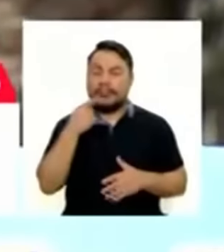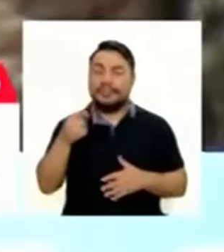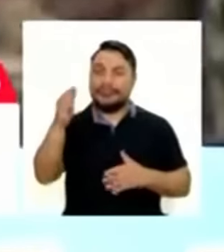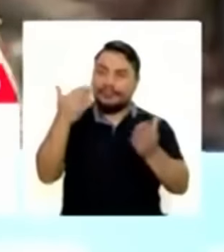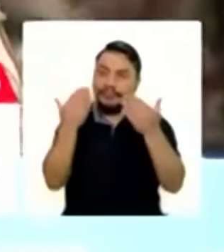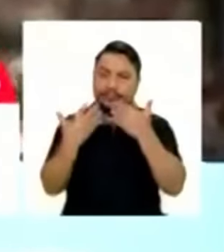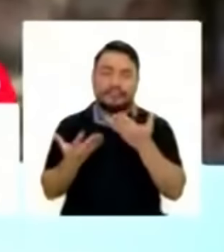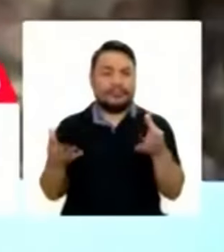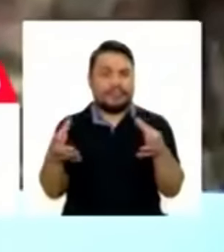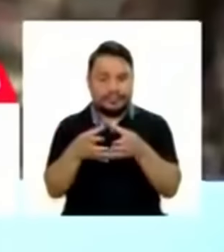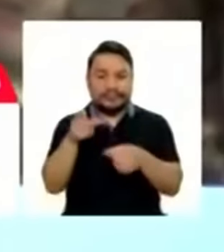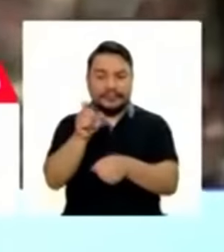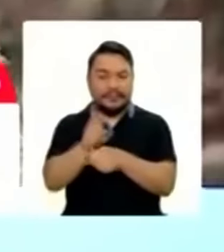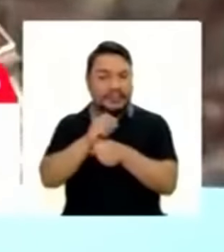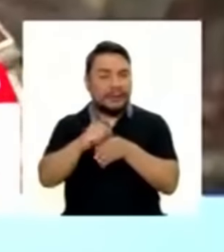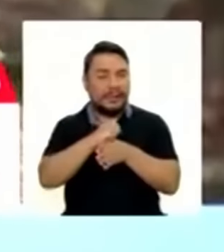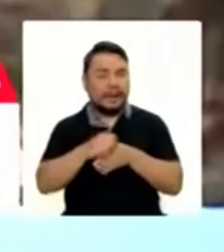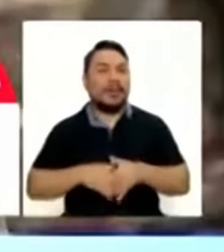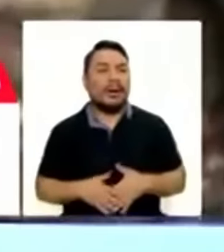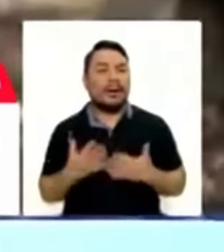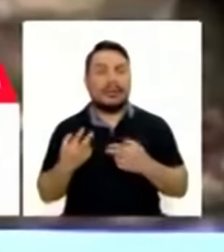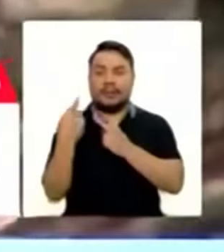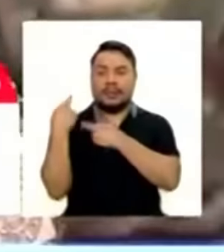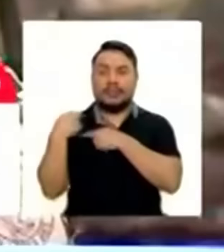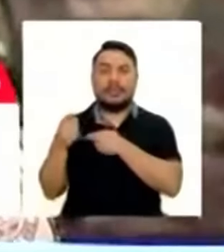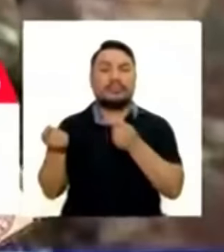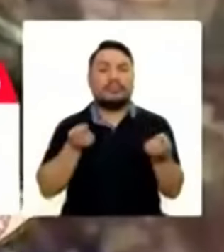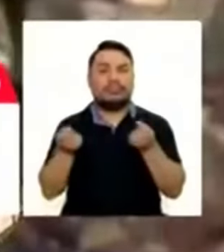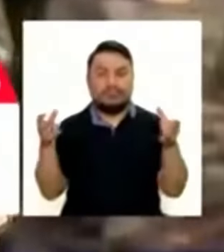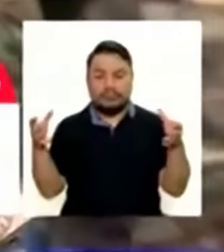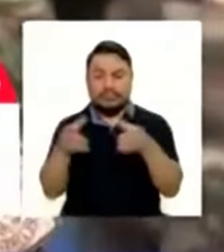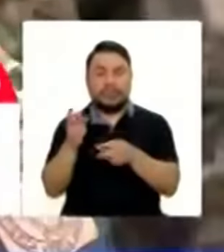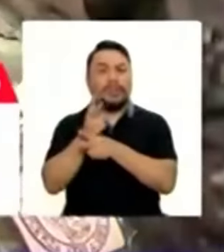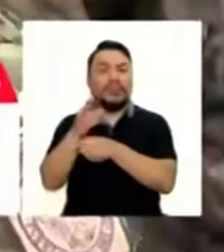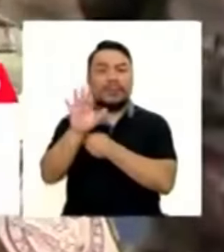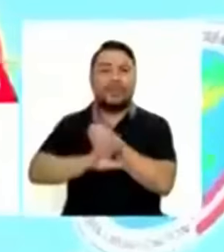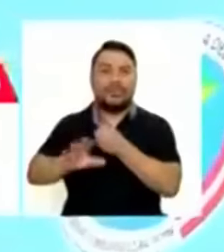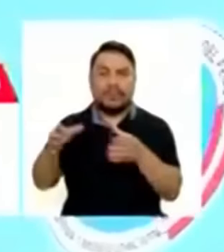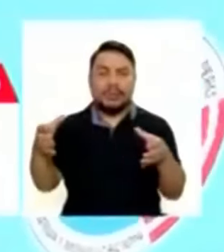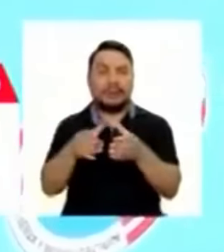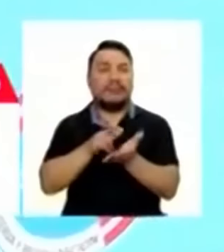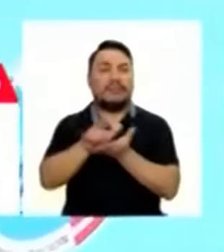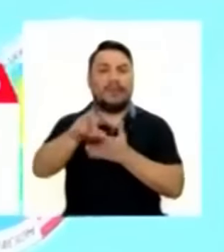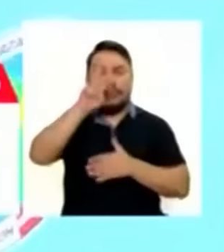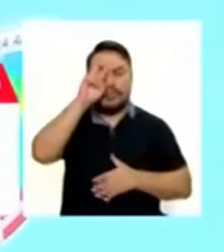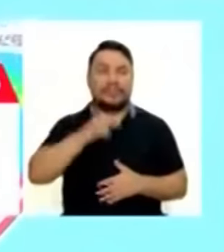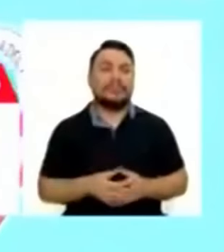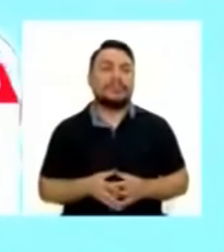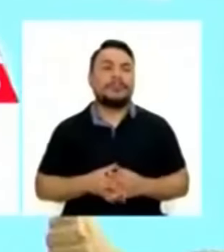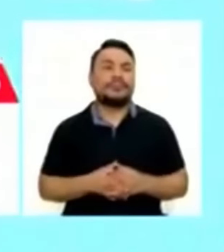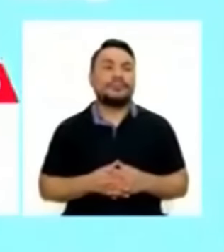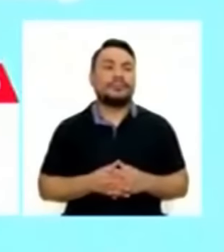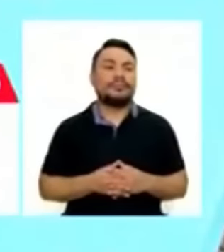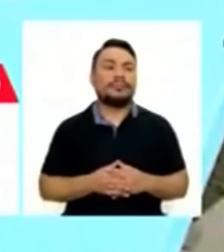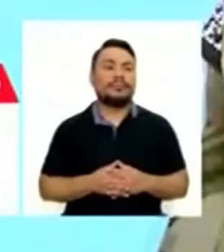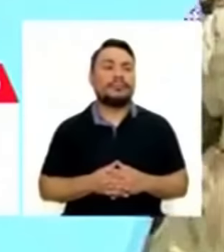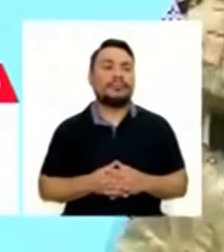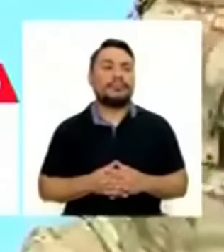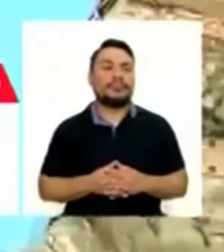de instrucción y entrenamiento a cargo de la Dirección de Reserva y Movilización de la Fuerza Aérea del Perú.